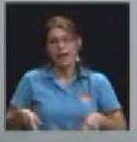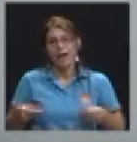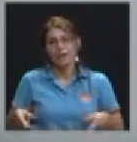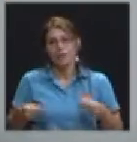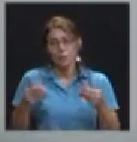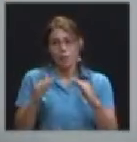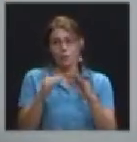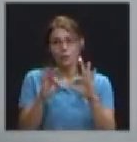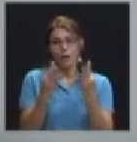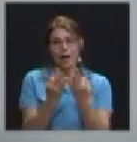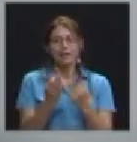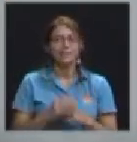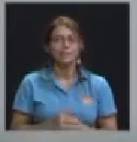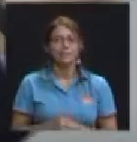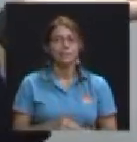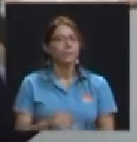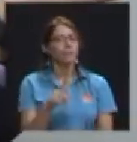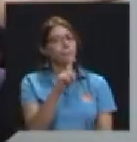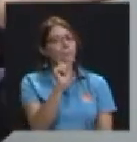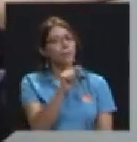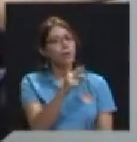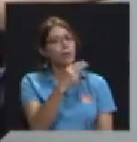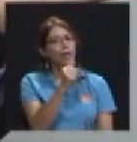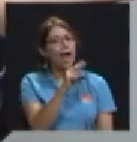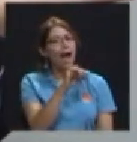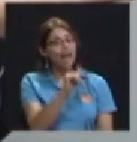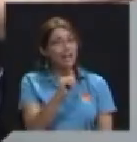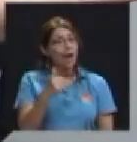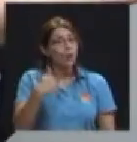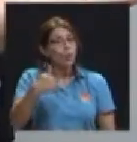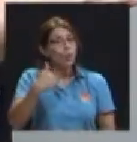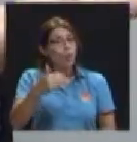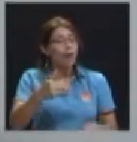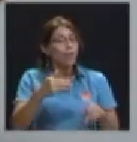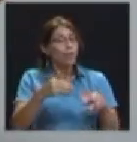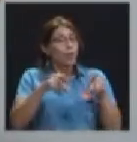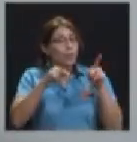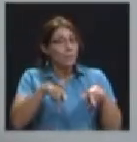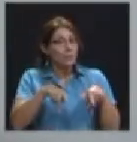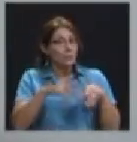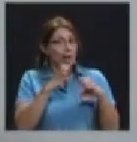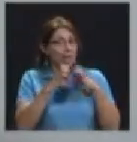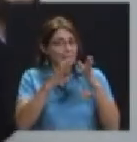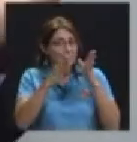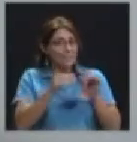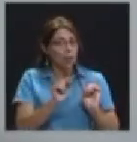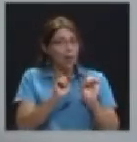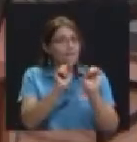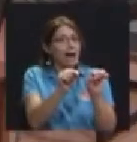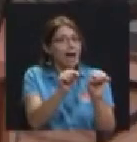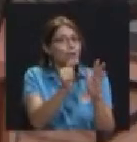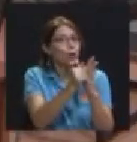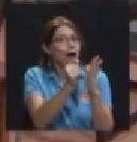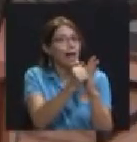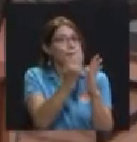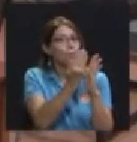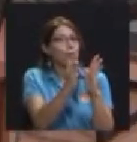Cuando tocan la puerta, doña Ania, más o menos, ¿qué le preguntaron en 2013 a la gente? Las